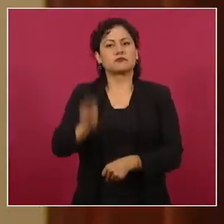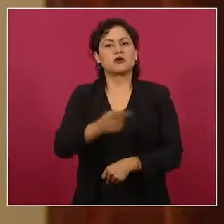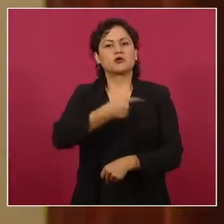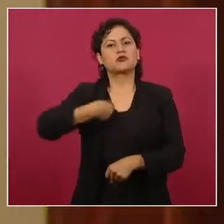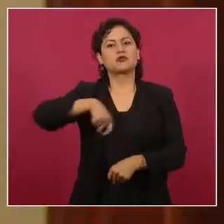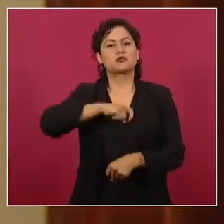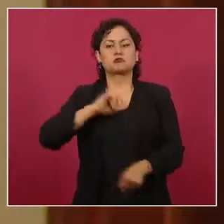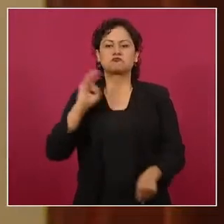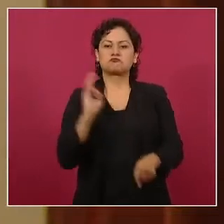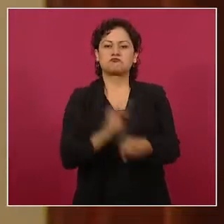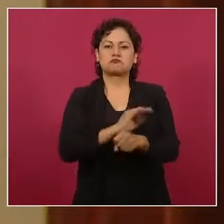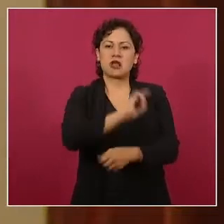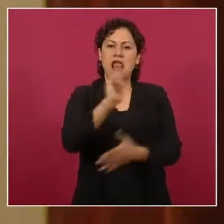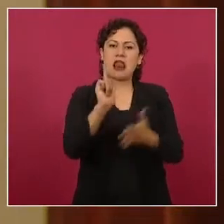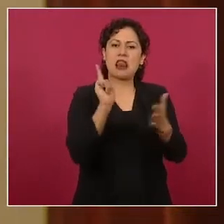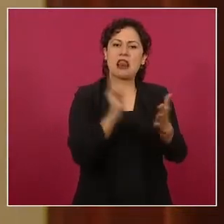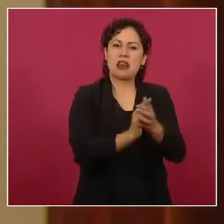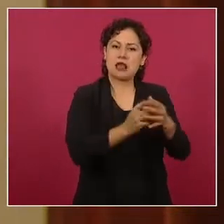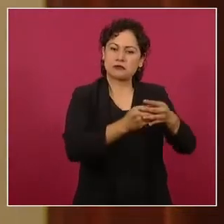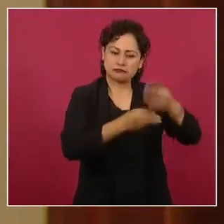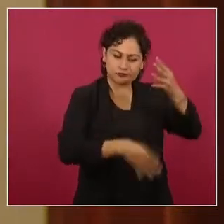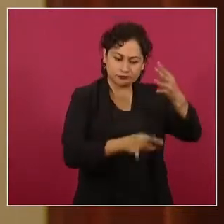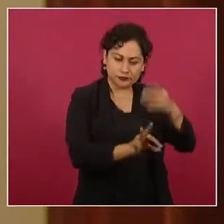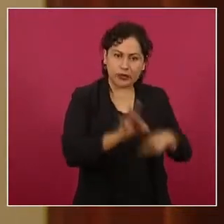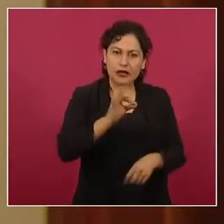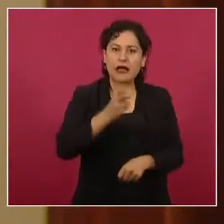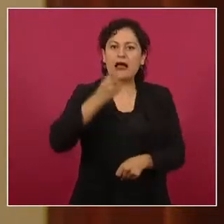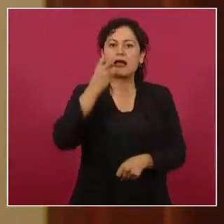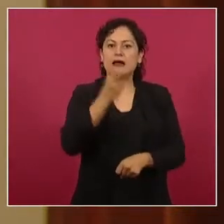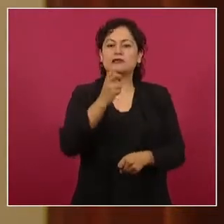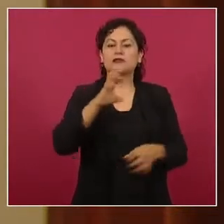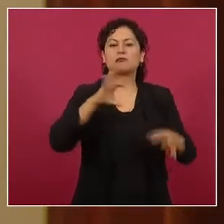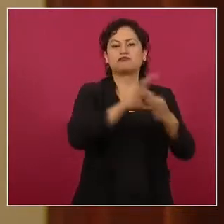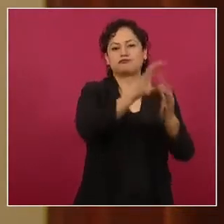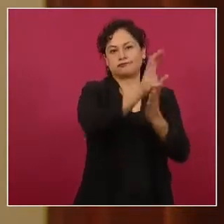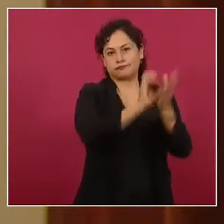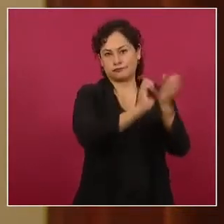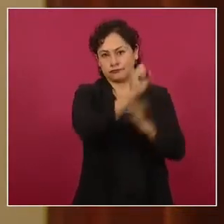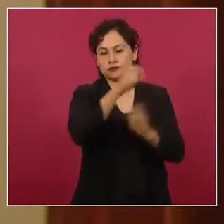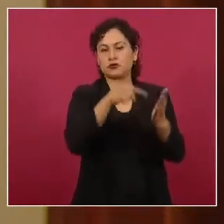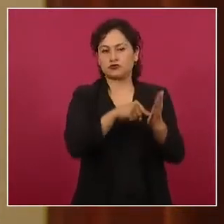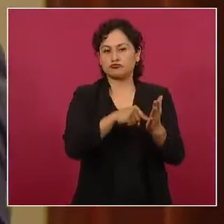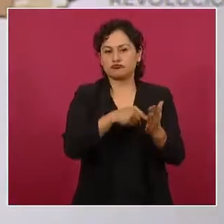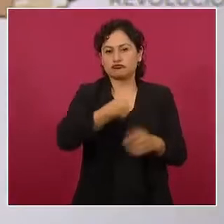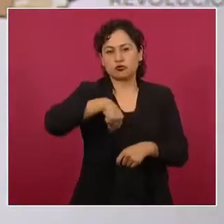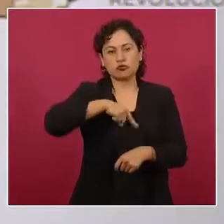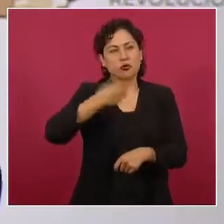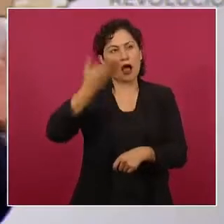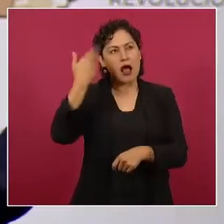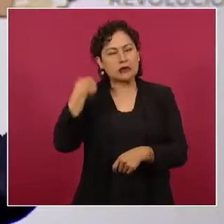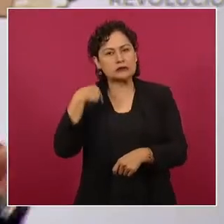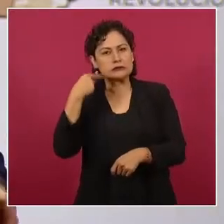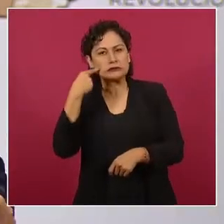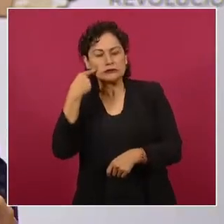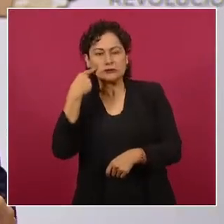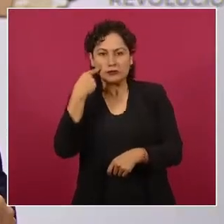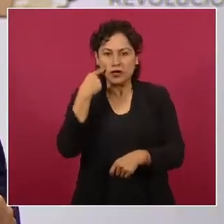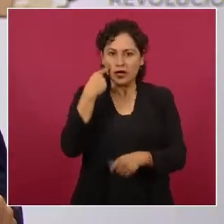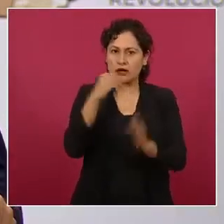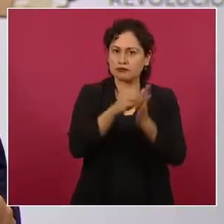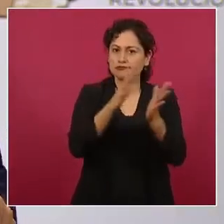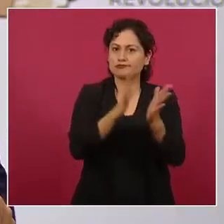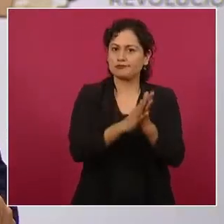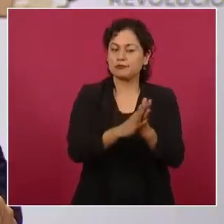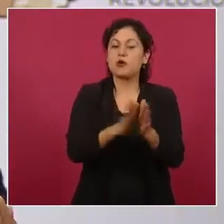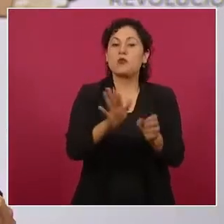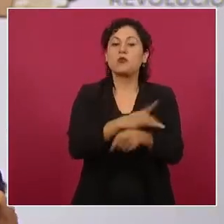una reforma constitucional, fue un avance significativo la LIE, pero era necesario quitarle la tentación